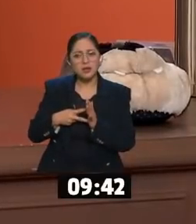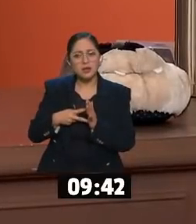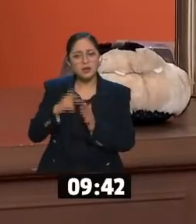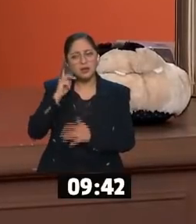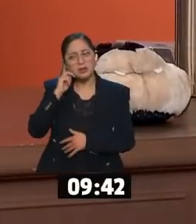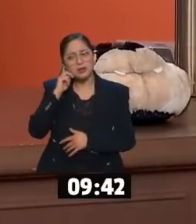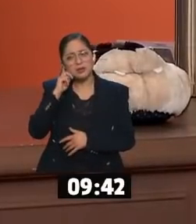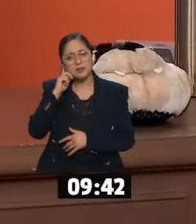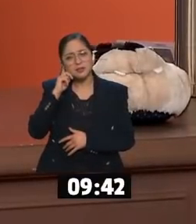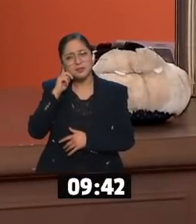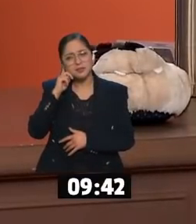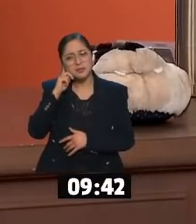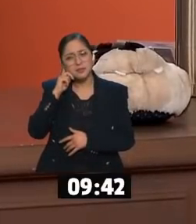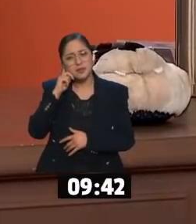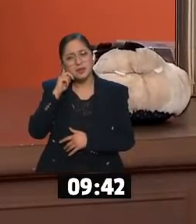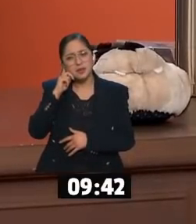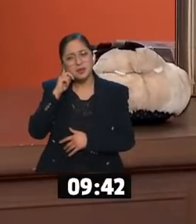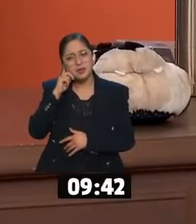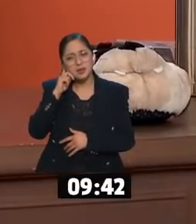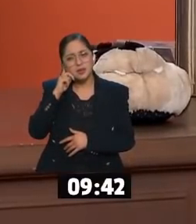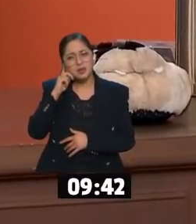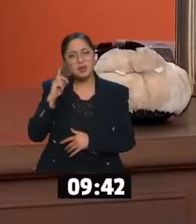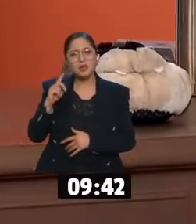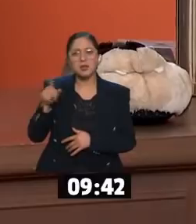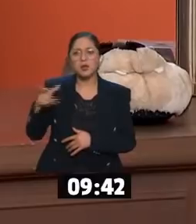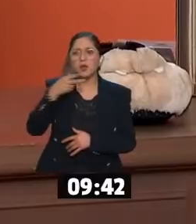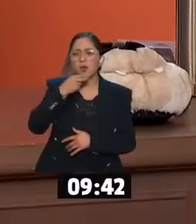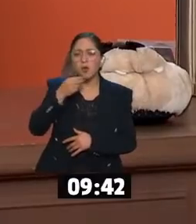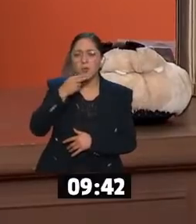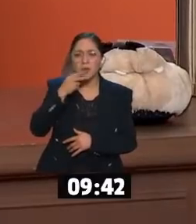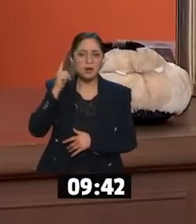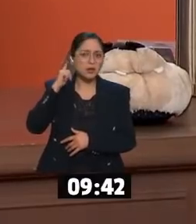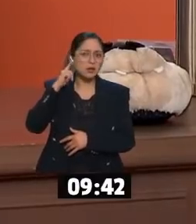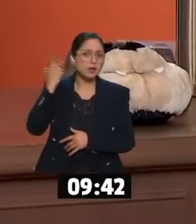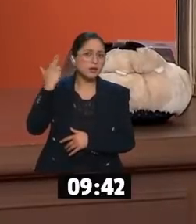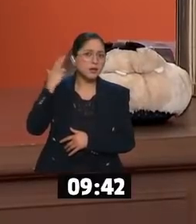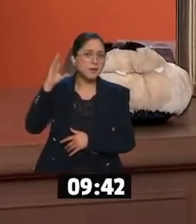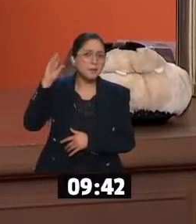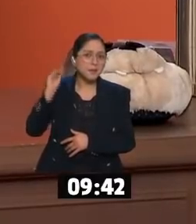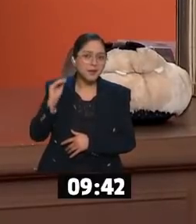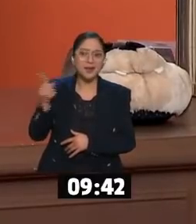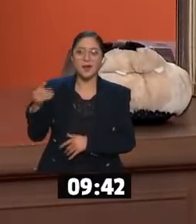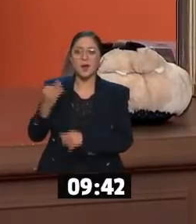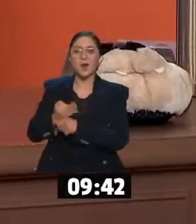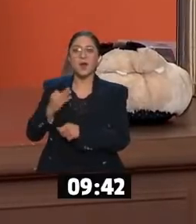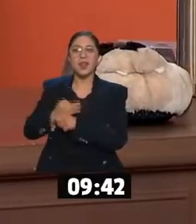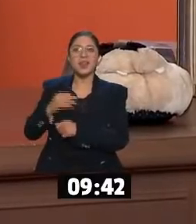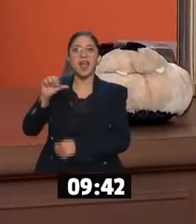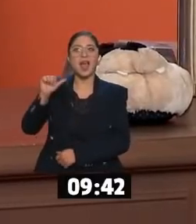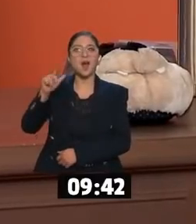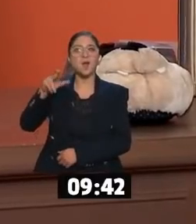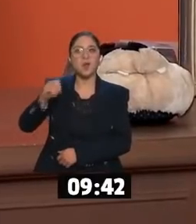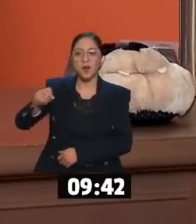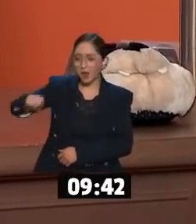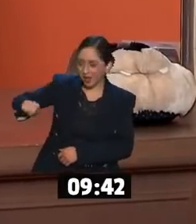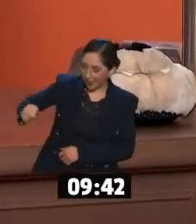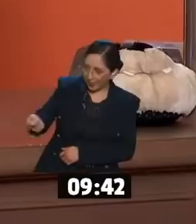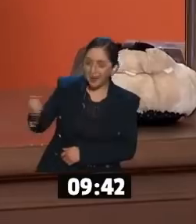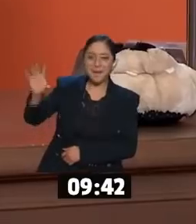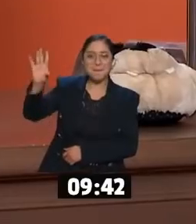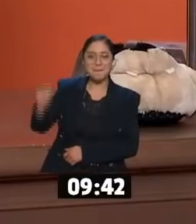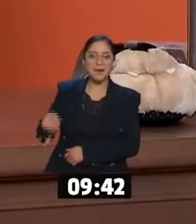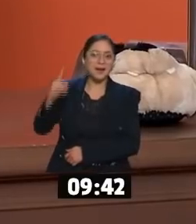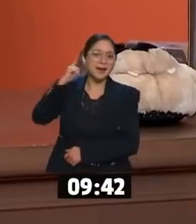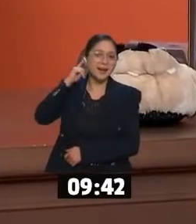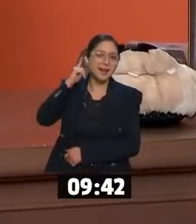oí. El de No, yo ya no oigo nada. Rent Your Backline. Se nos fue el audio, ¿eh? Hablando. El del audio ahorita, el ingeniero le cortó. Sí, ya no